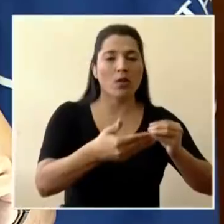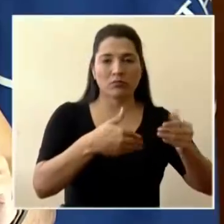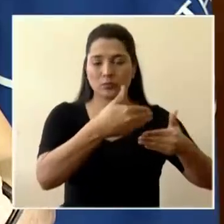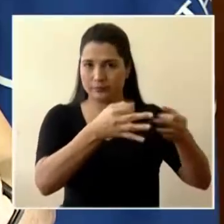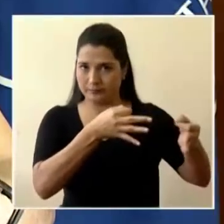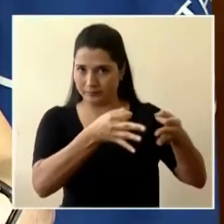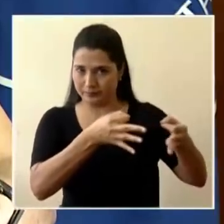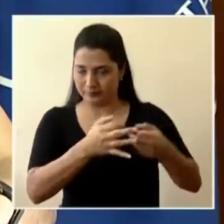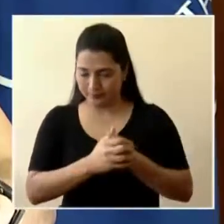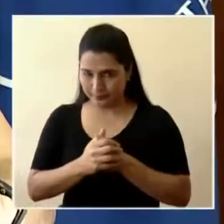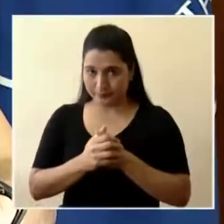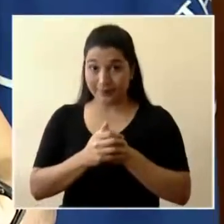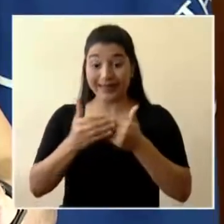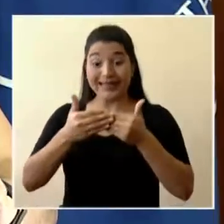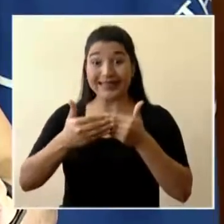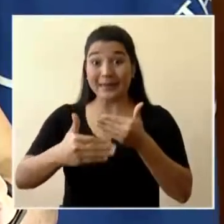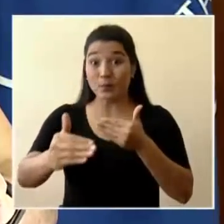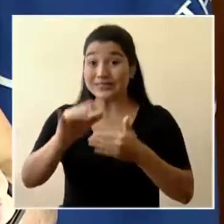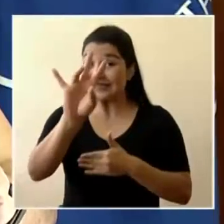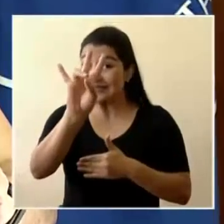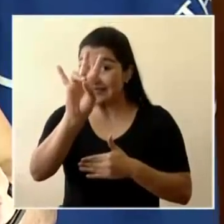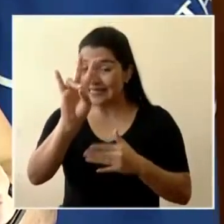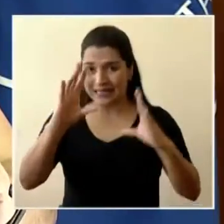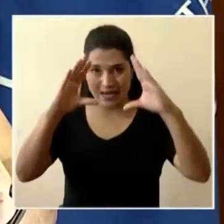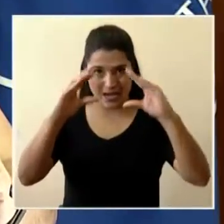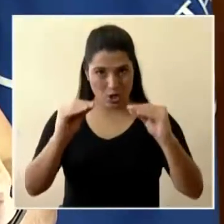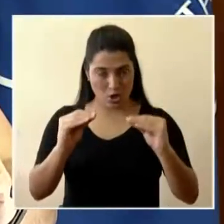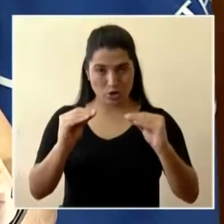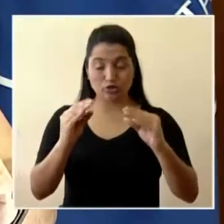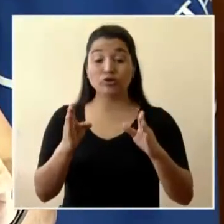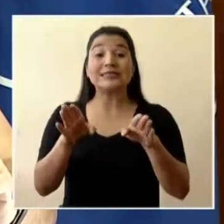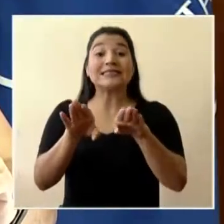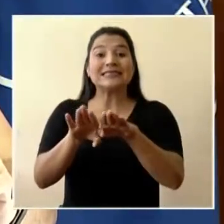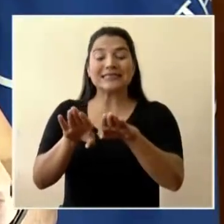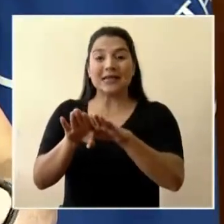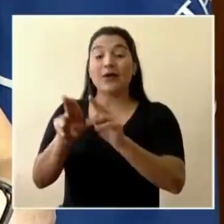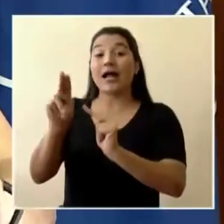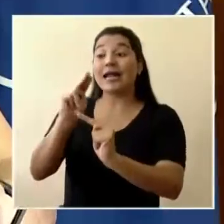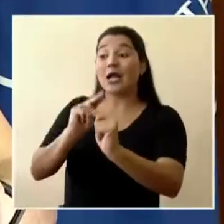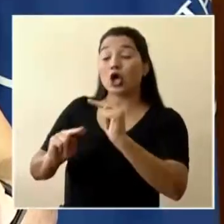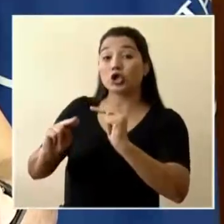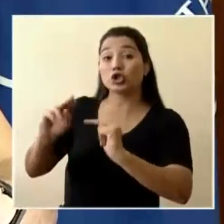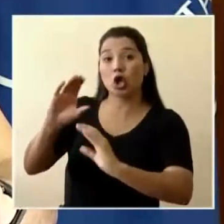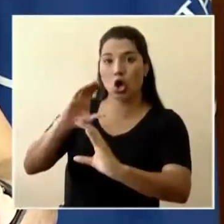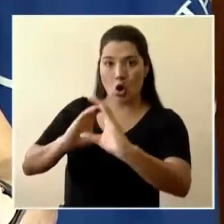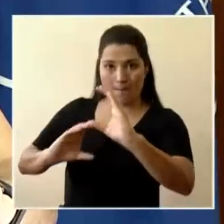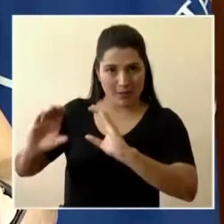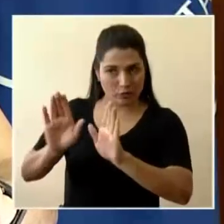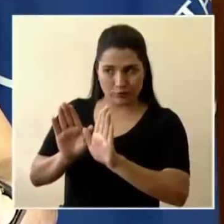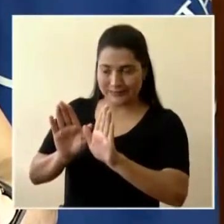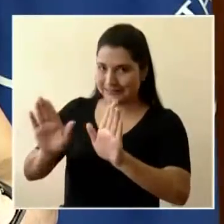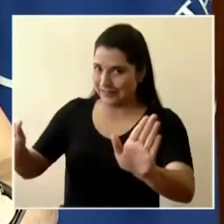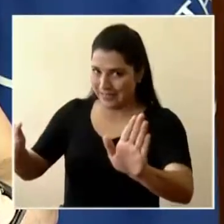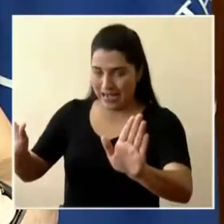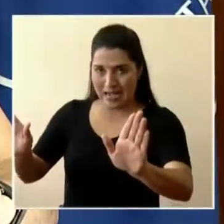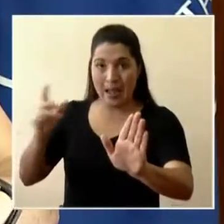A partir de las 7 de la noche va a haber un cierre de establecimientos generalizado para todos los que